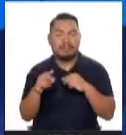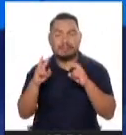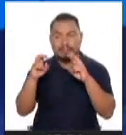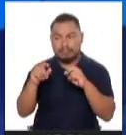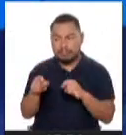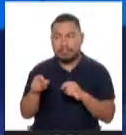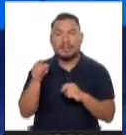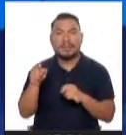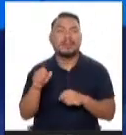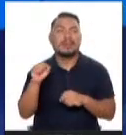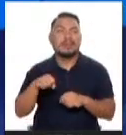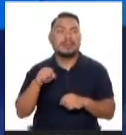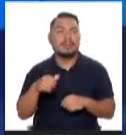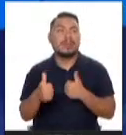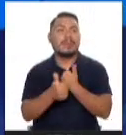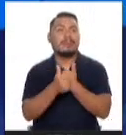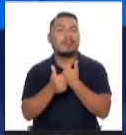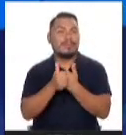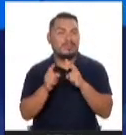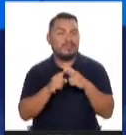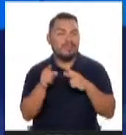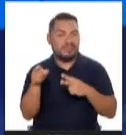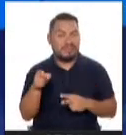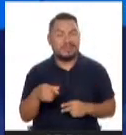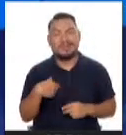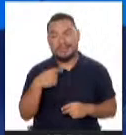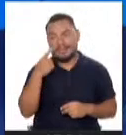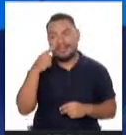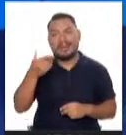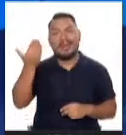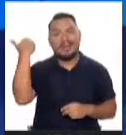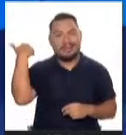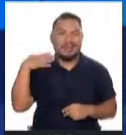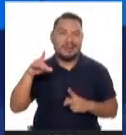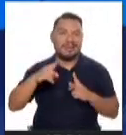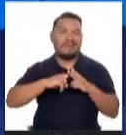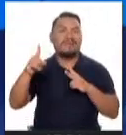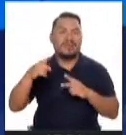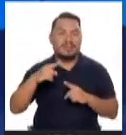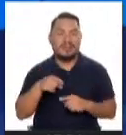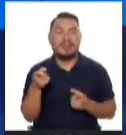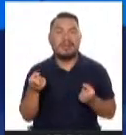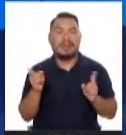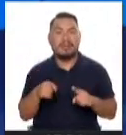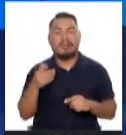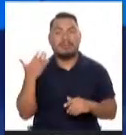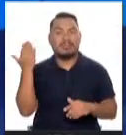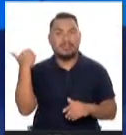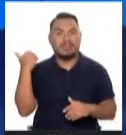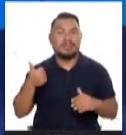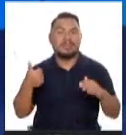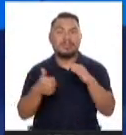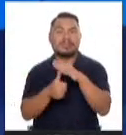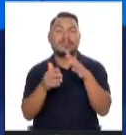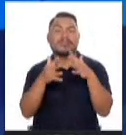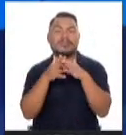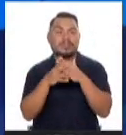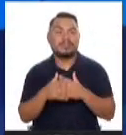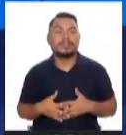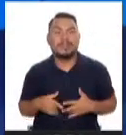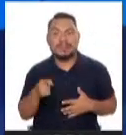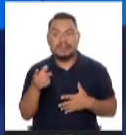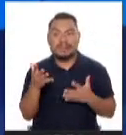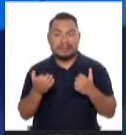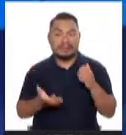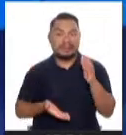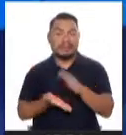está claro que sí hay riesgo de fuga. Ya lo ha hecho anteriormente cuando se refugió en Estados Unidos, quiso ir